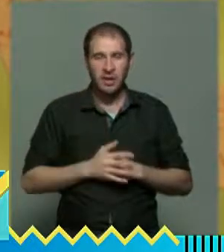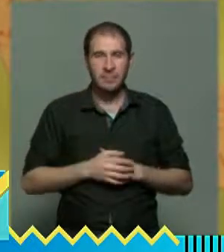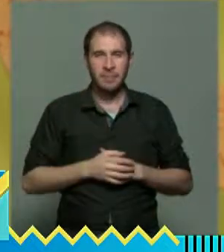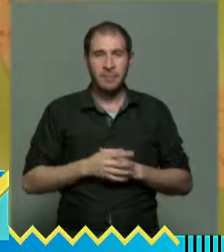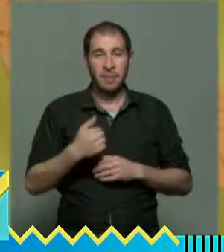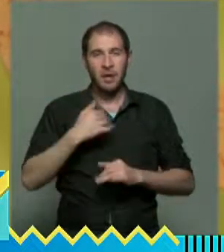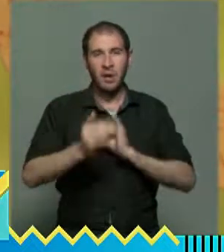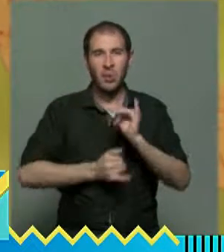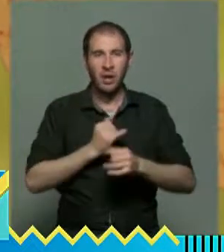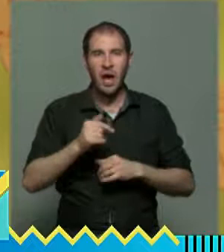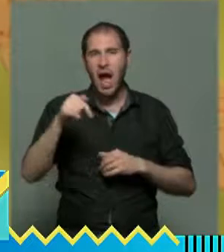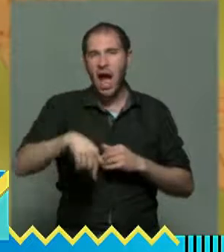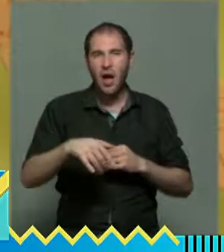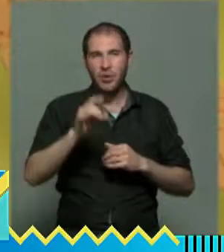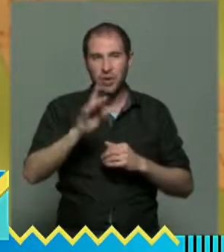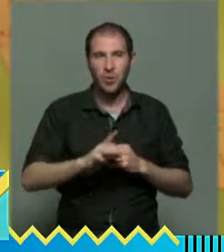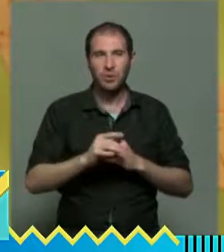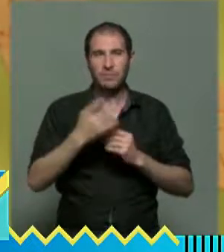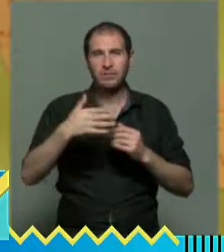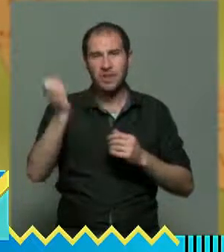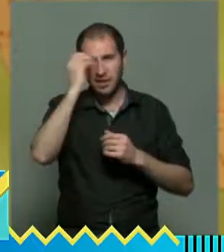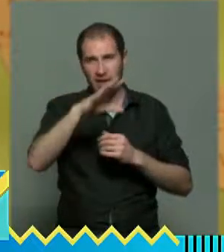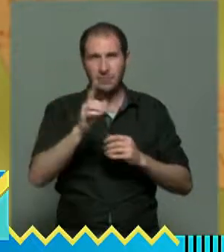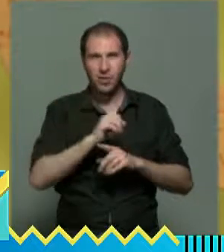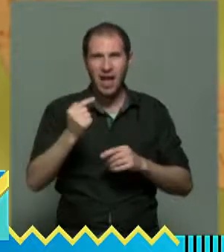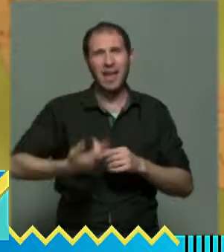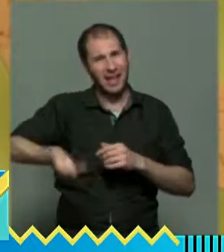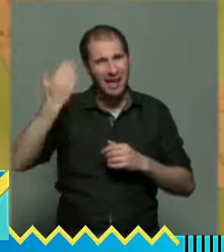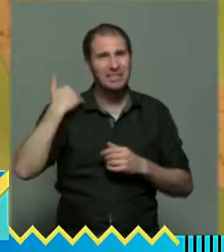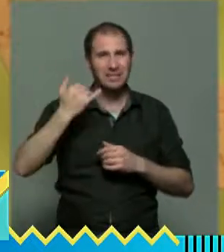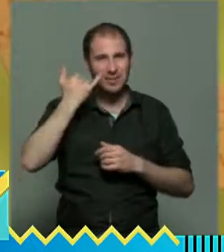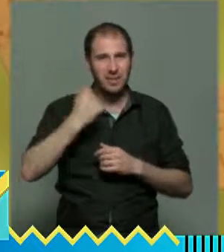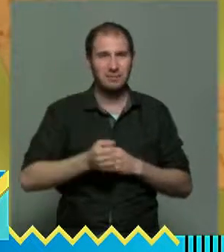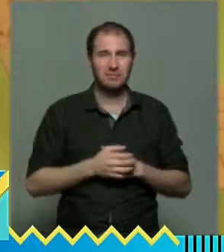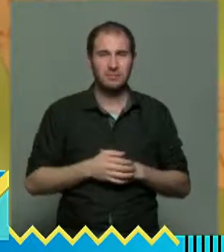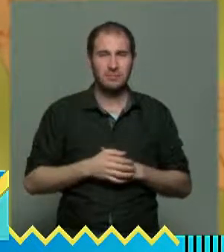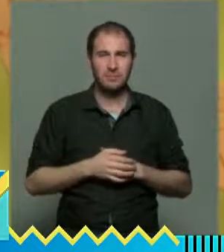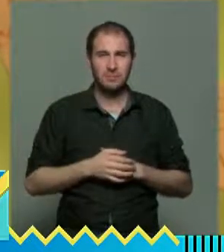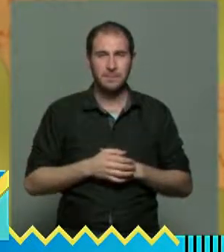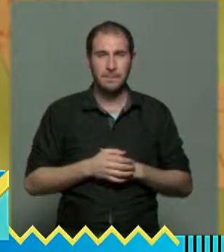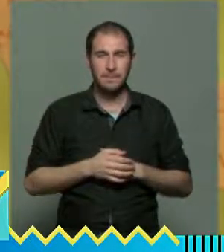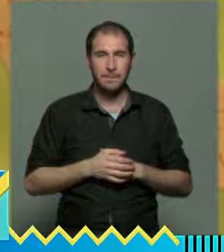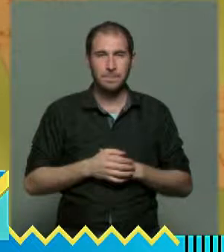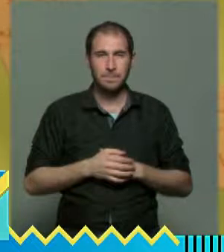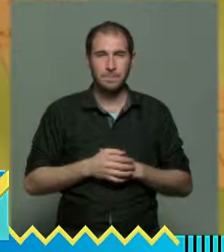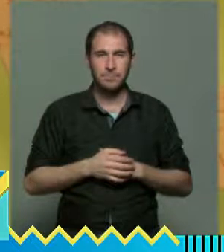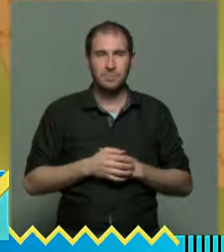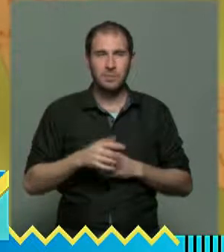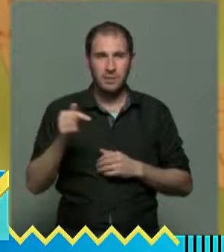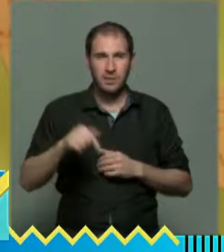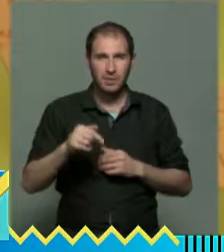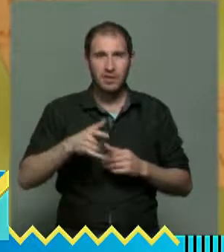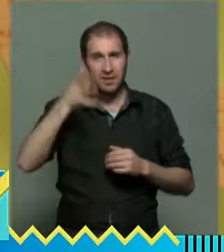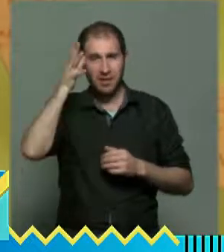eso te digo, digamos, no es ahora, sino la situación del productor viñatero. Ya viene de hace rato, en realidad, en crisis, que es, digamos, es